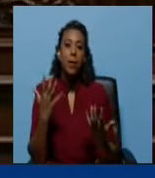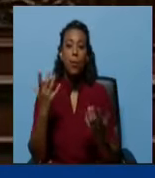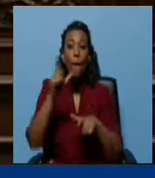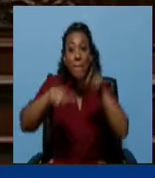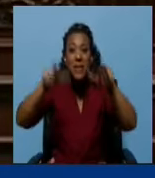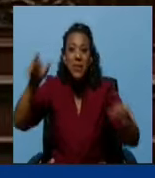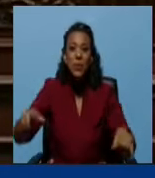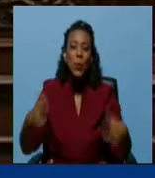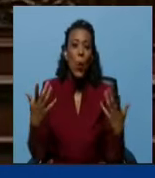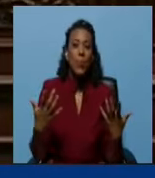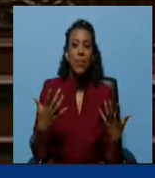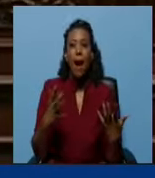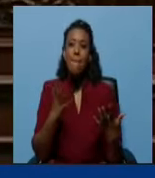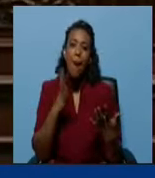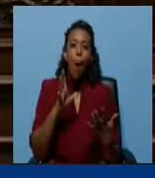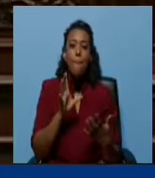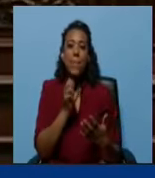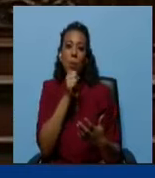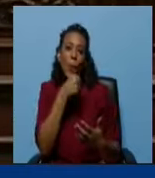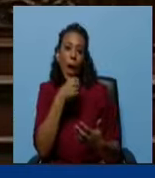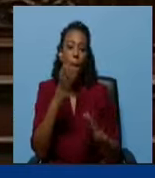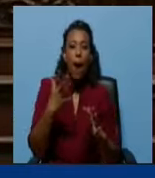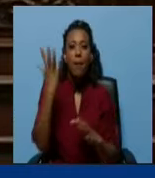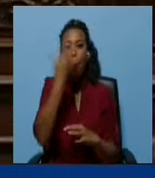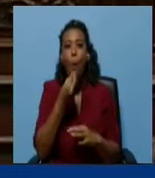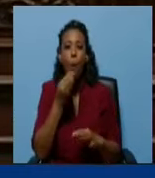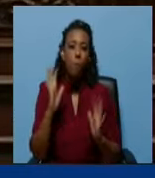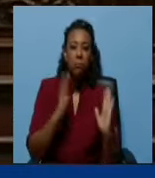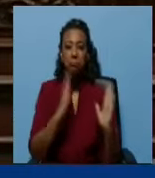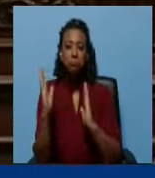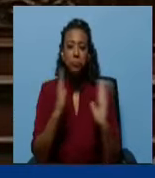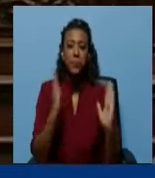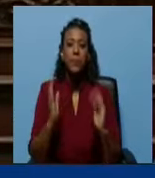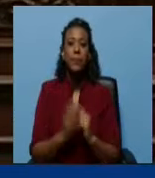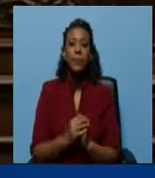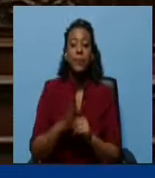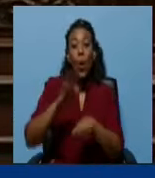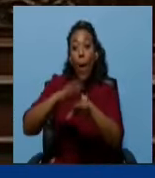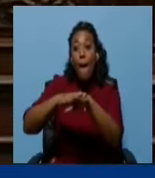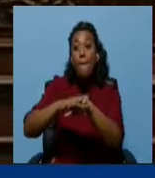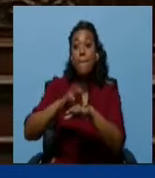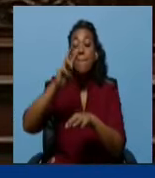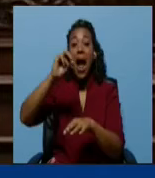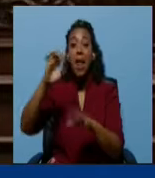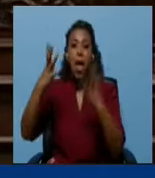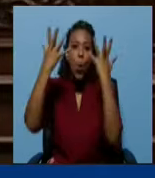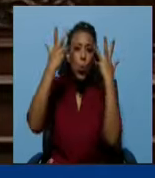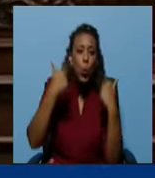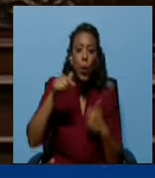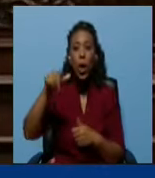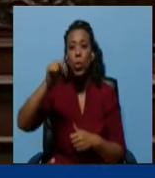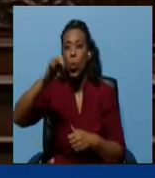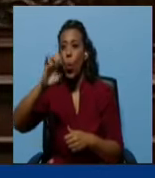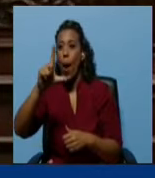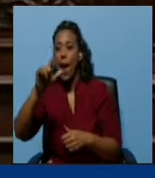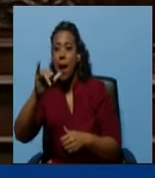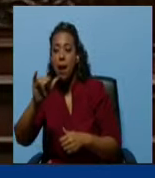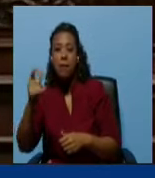pido a los compañeros y a las compañeras, María León, Noelí